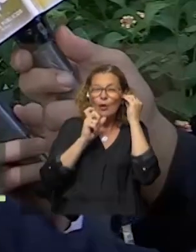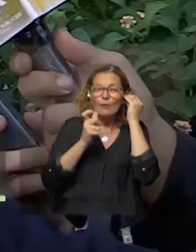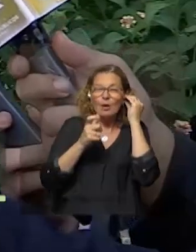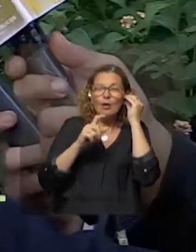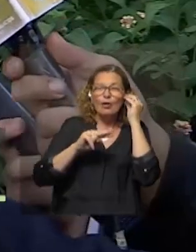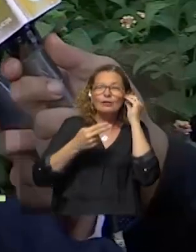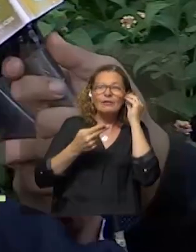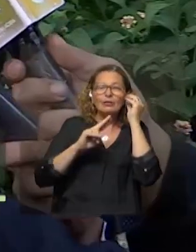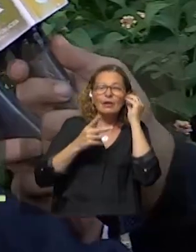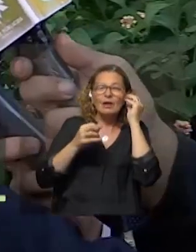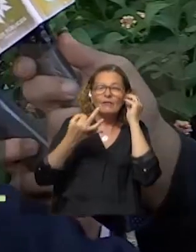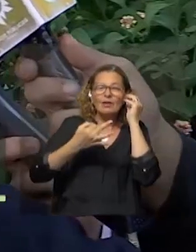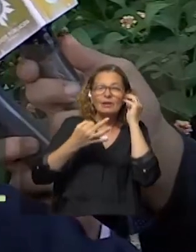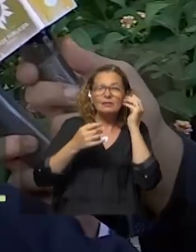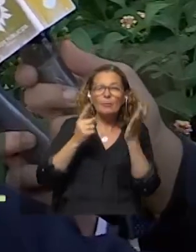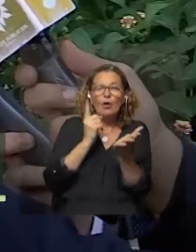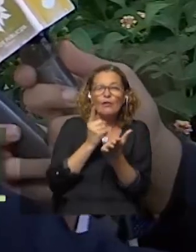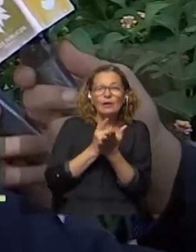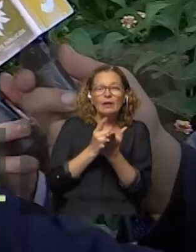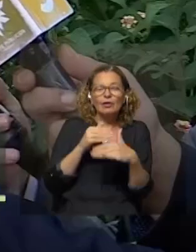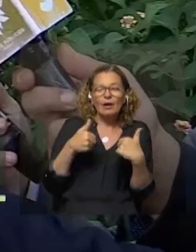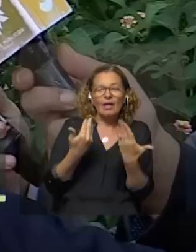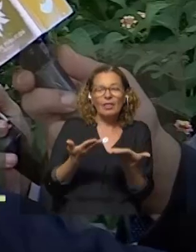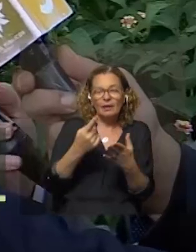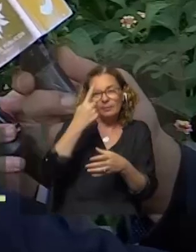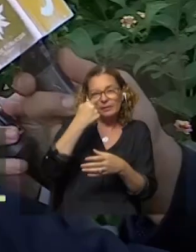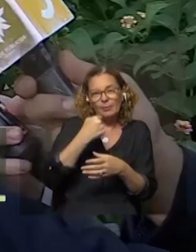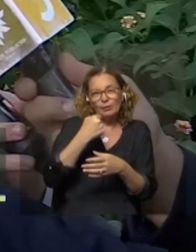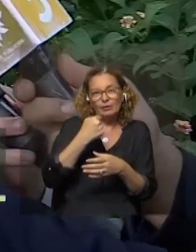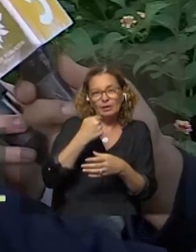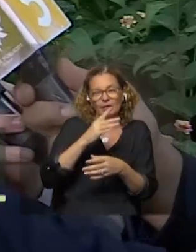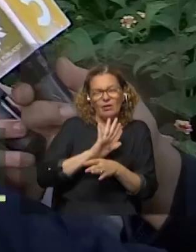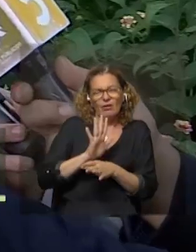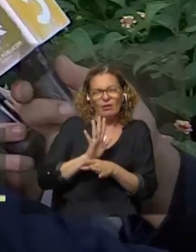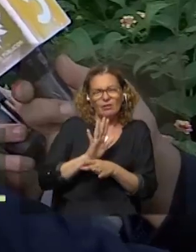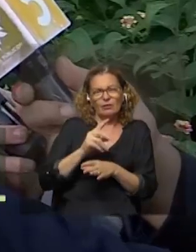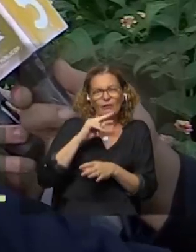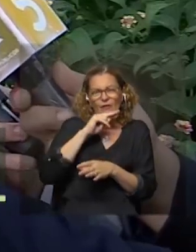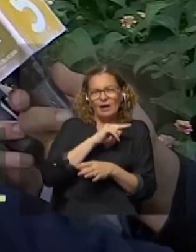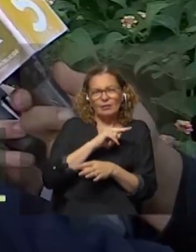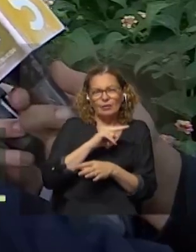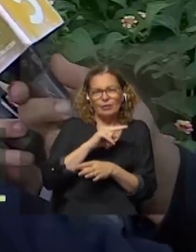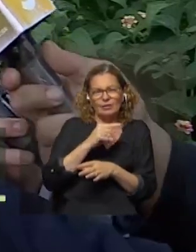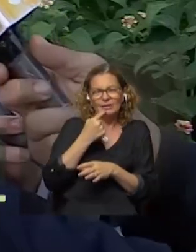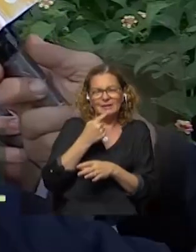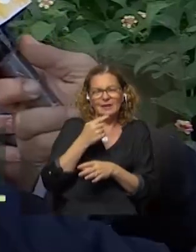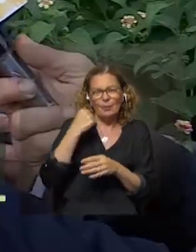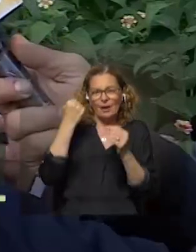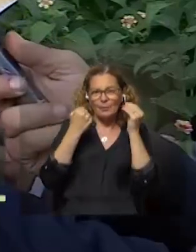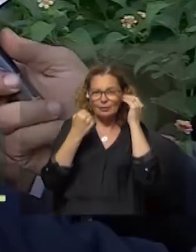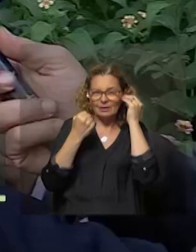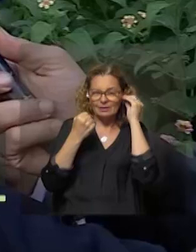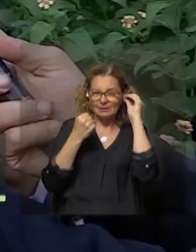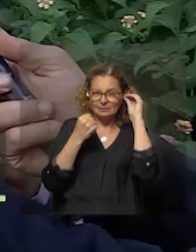es así que estaban obligados a dar el pasaporte a a Merced eso es falso lo lo fundamentamos